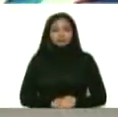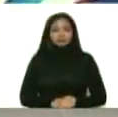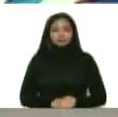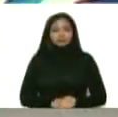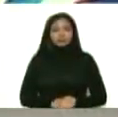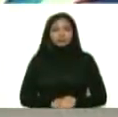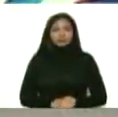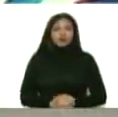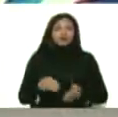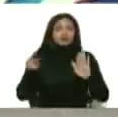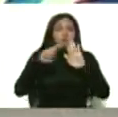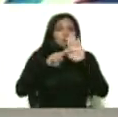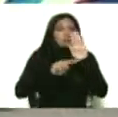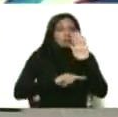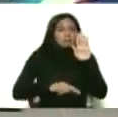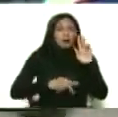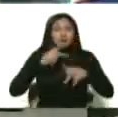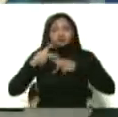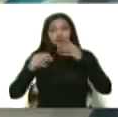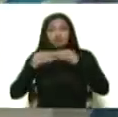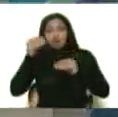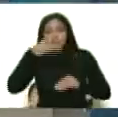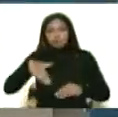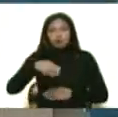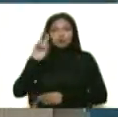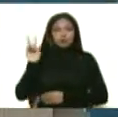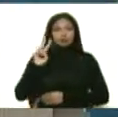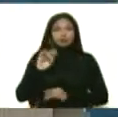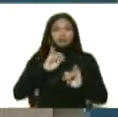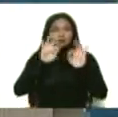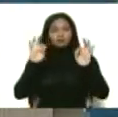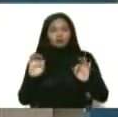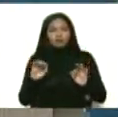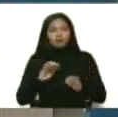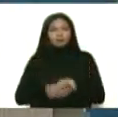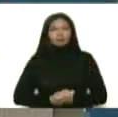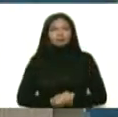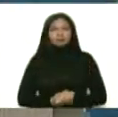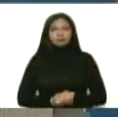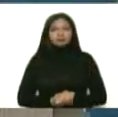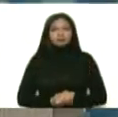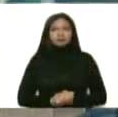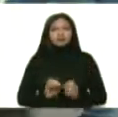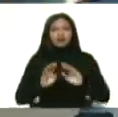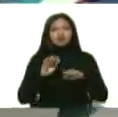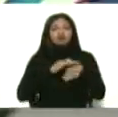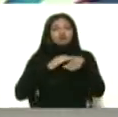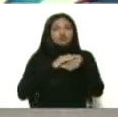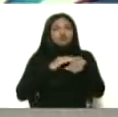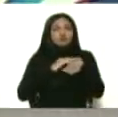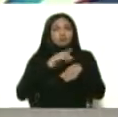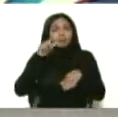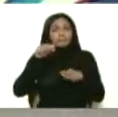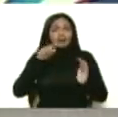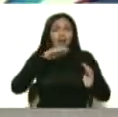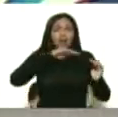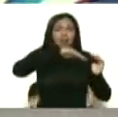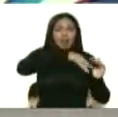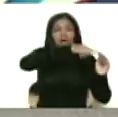este proceso de todo el pueblo de Venezuela, que incluso la curva, perdón, incluso la